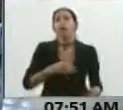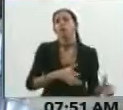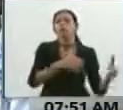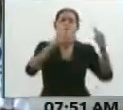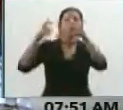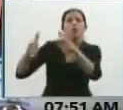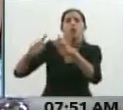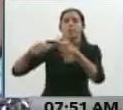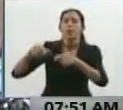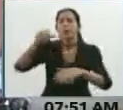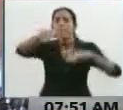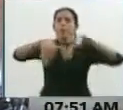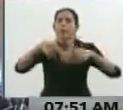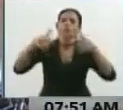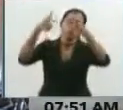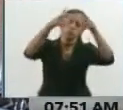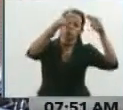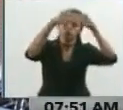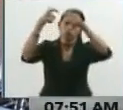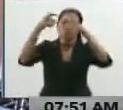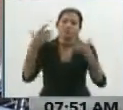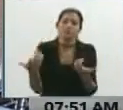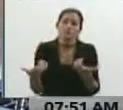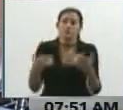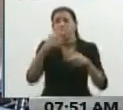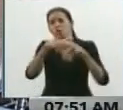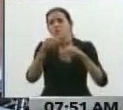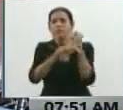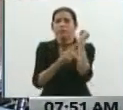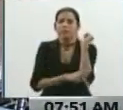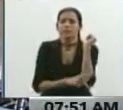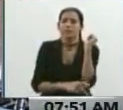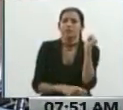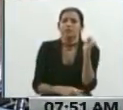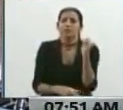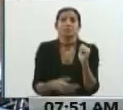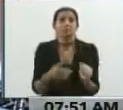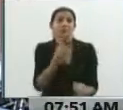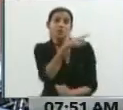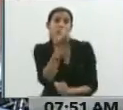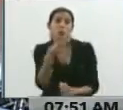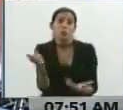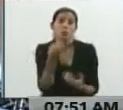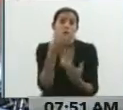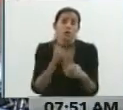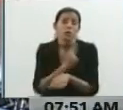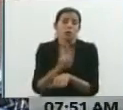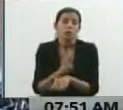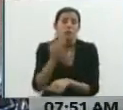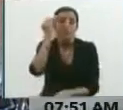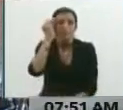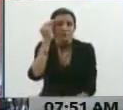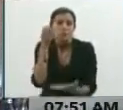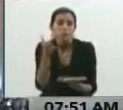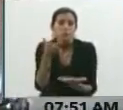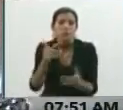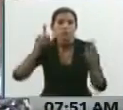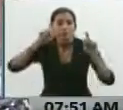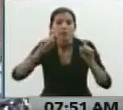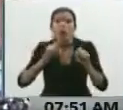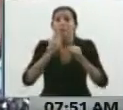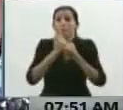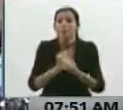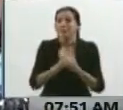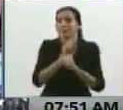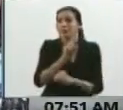con los niños el uso que le quería dar para ello adquirió el dron bien sea banal o no que mensajes que reflexionen que hacerles porque la tienen que para ciento